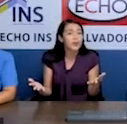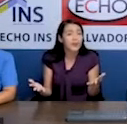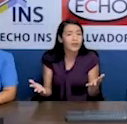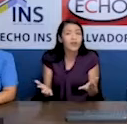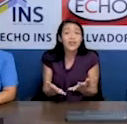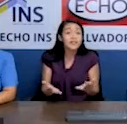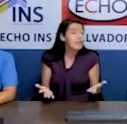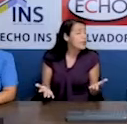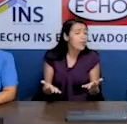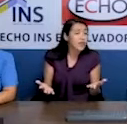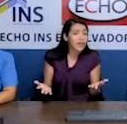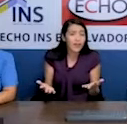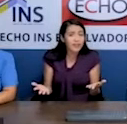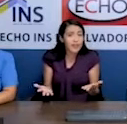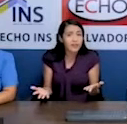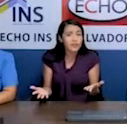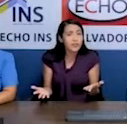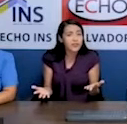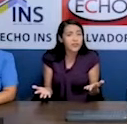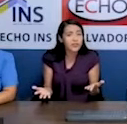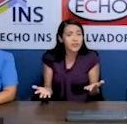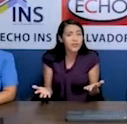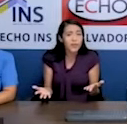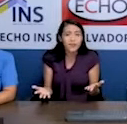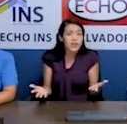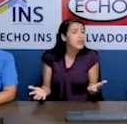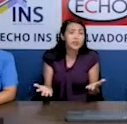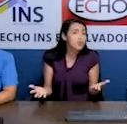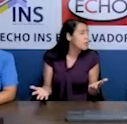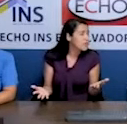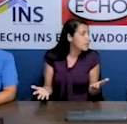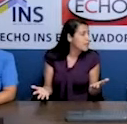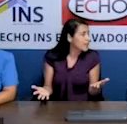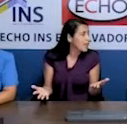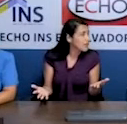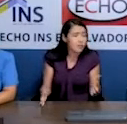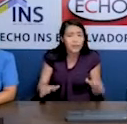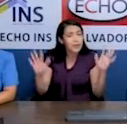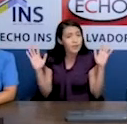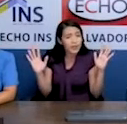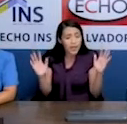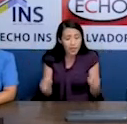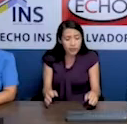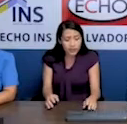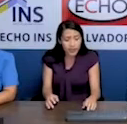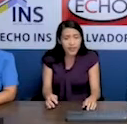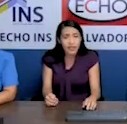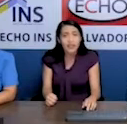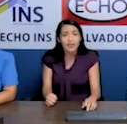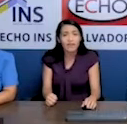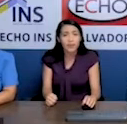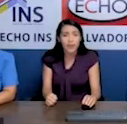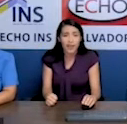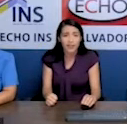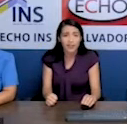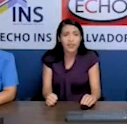deterioro neurológico. Sí o no que describimos estos síntomas y no solo pensamos en cáncer, pensamos en una